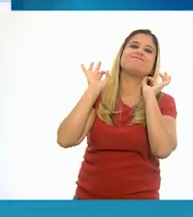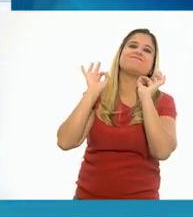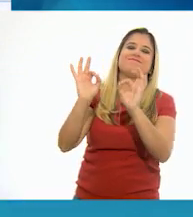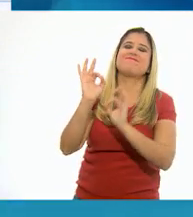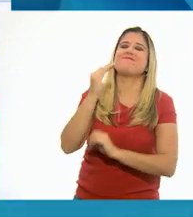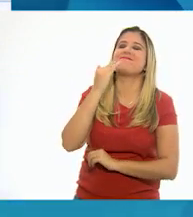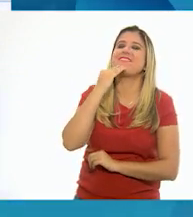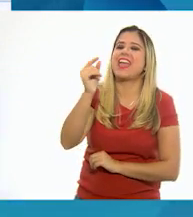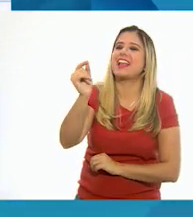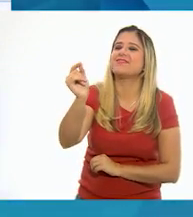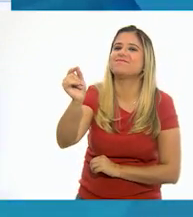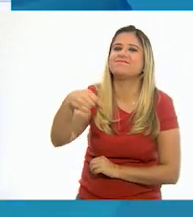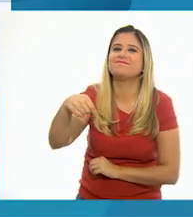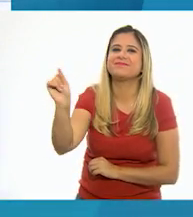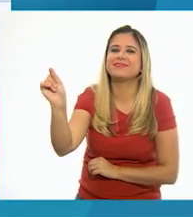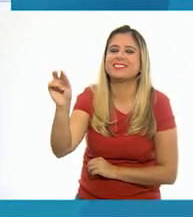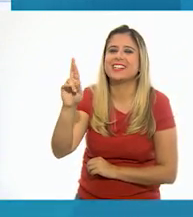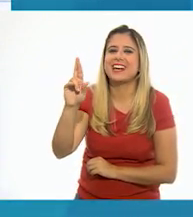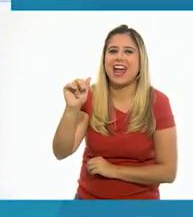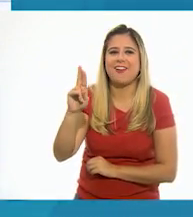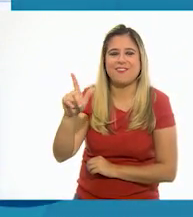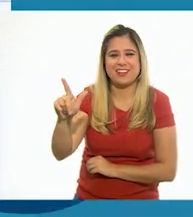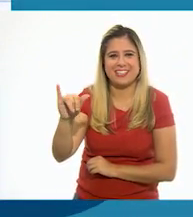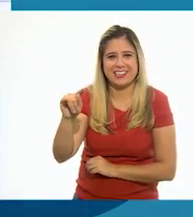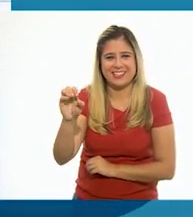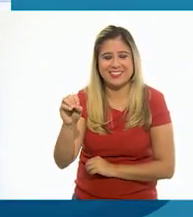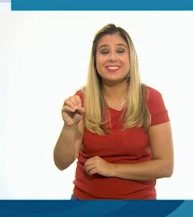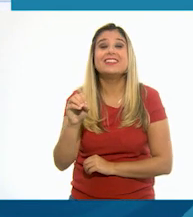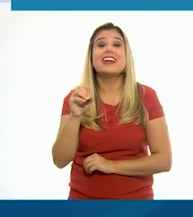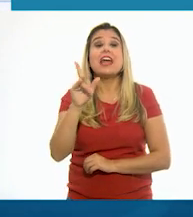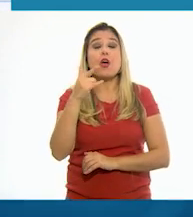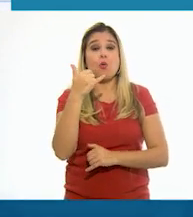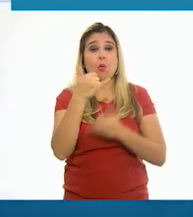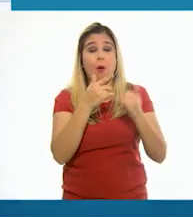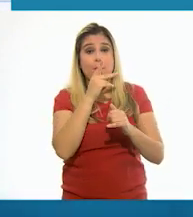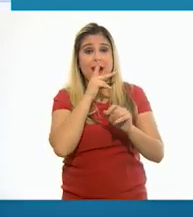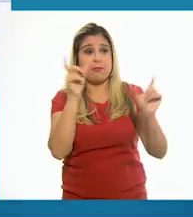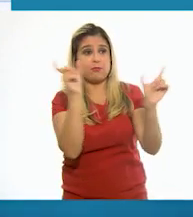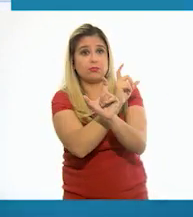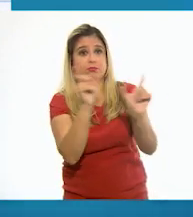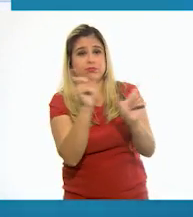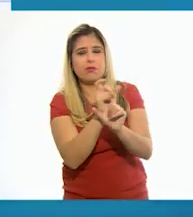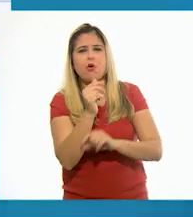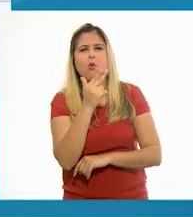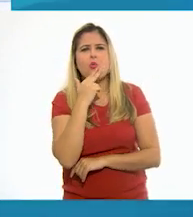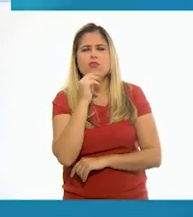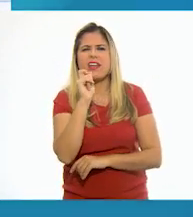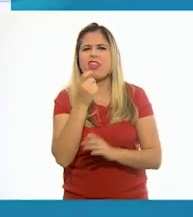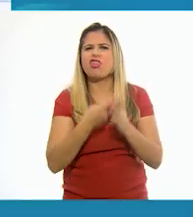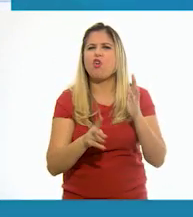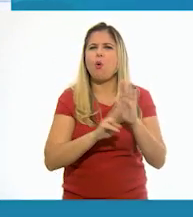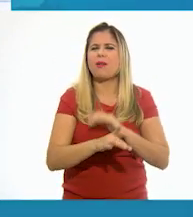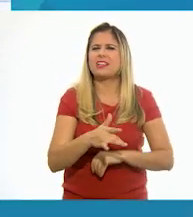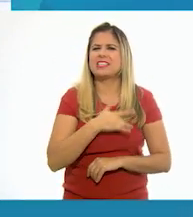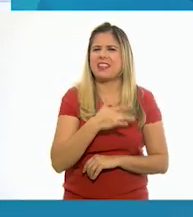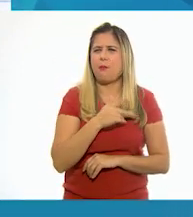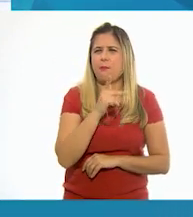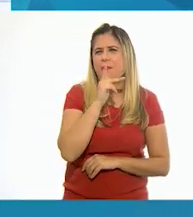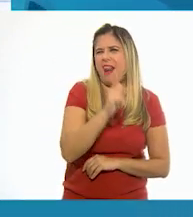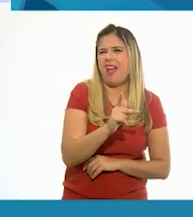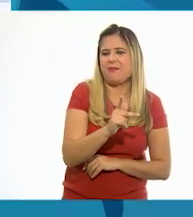excelentemente bien contestado. Muy bien. El juego de palabras usa el doble sentido o, como en este caso,